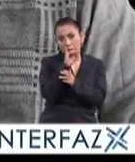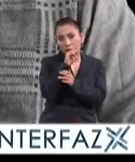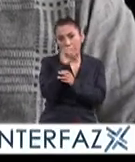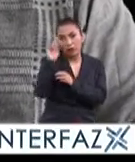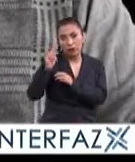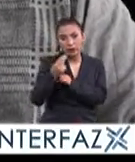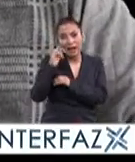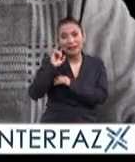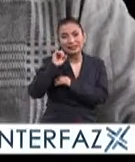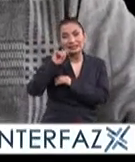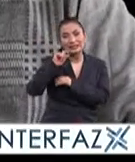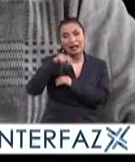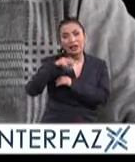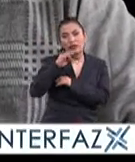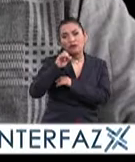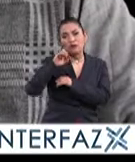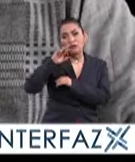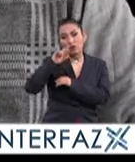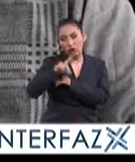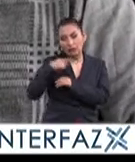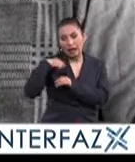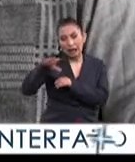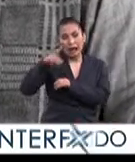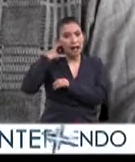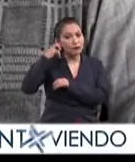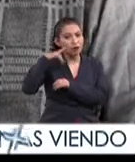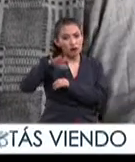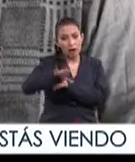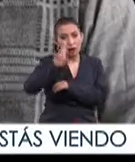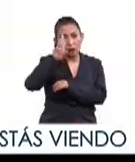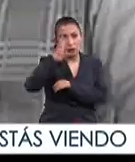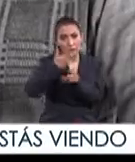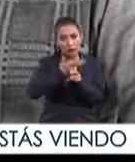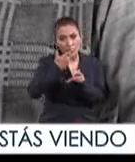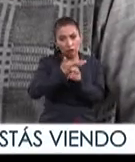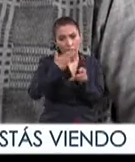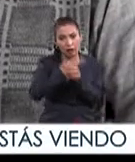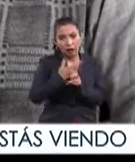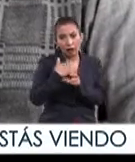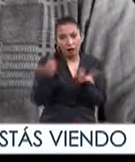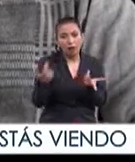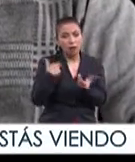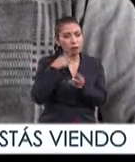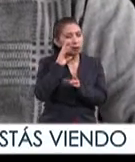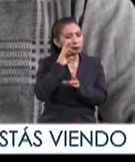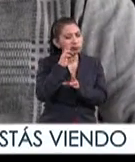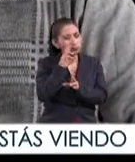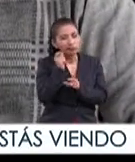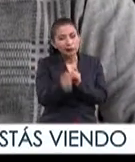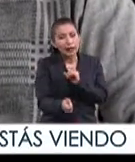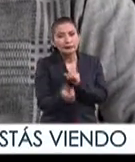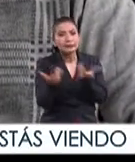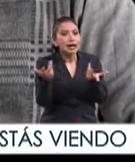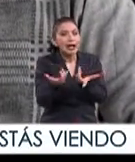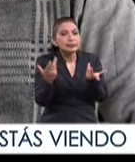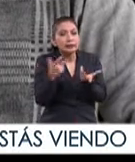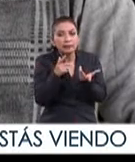en la Universidad de Stanford, que se encuentra en California, USA. Consistió básicamente en